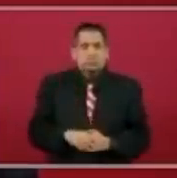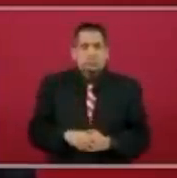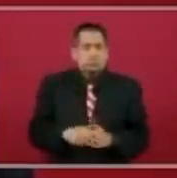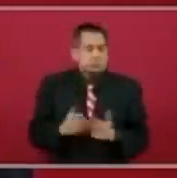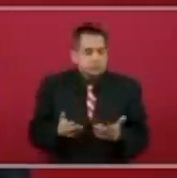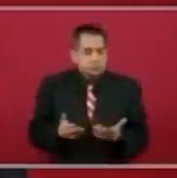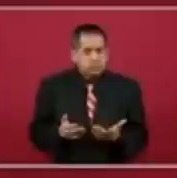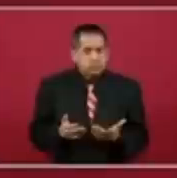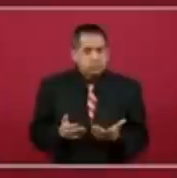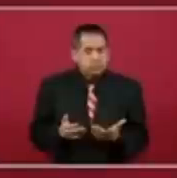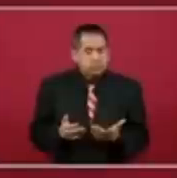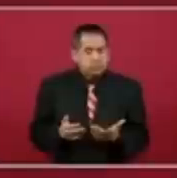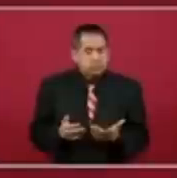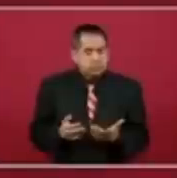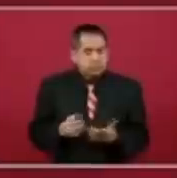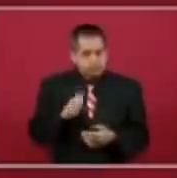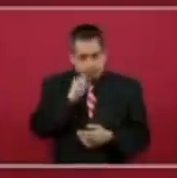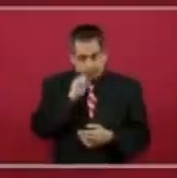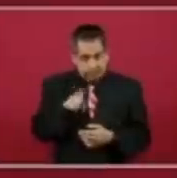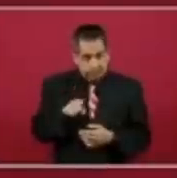que aún